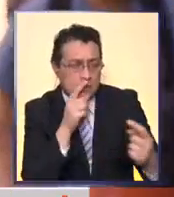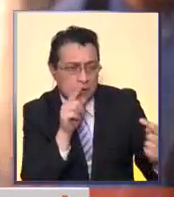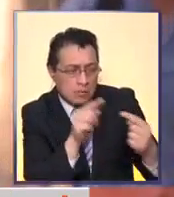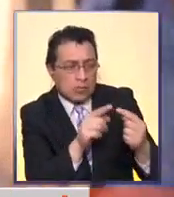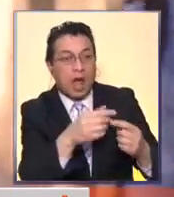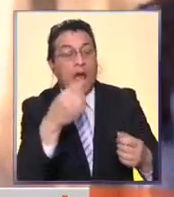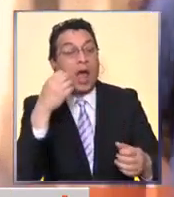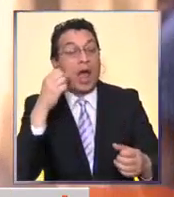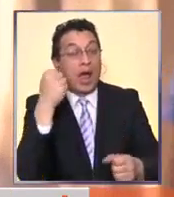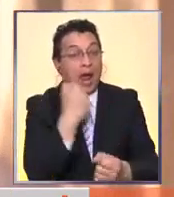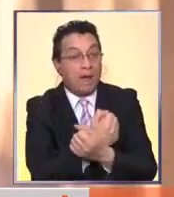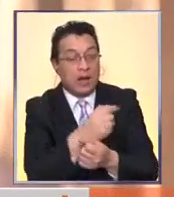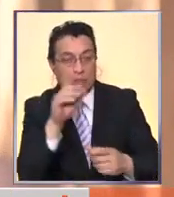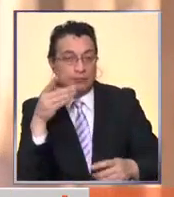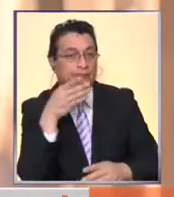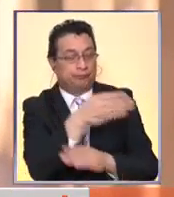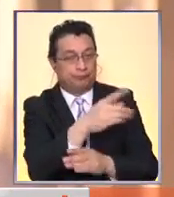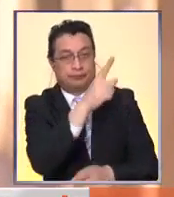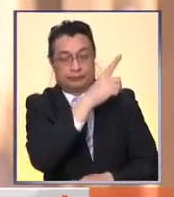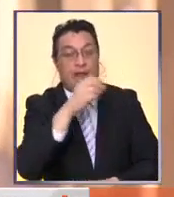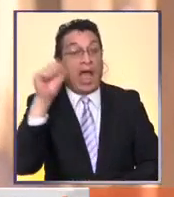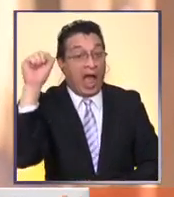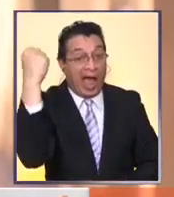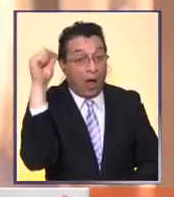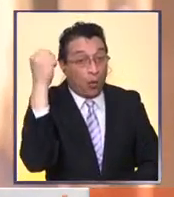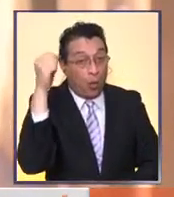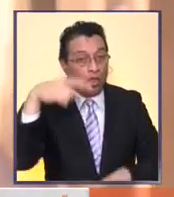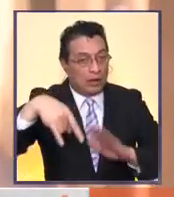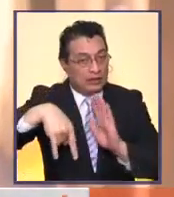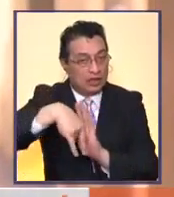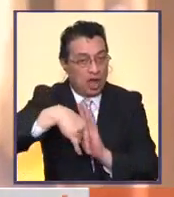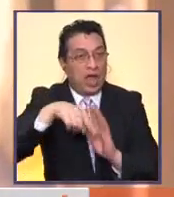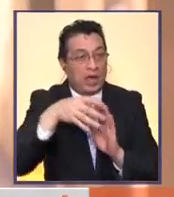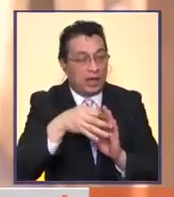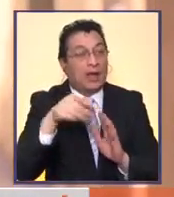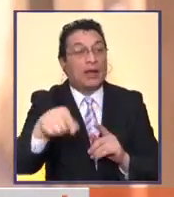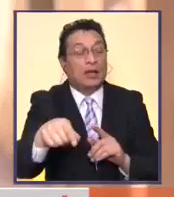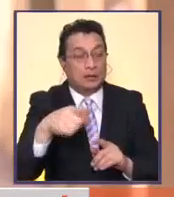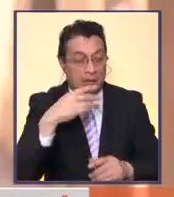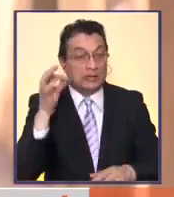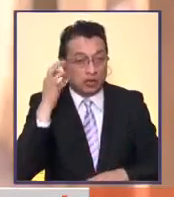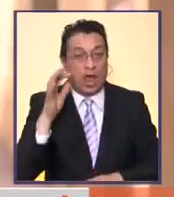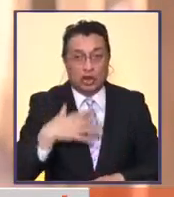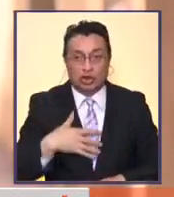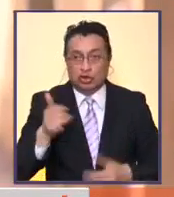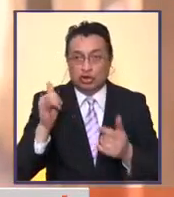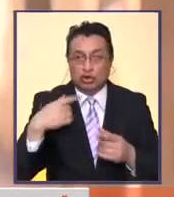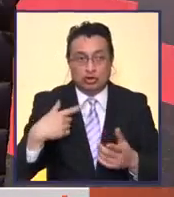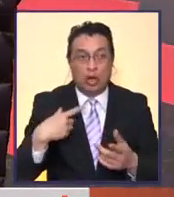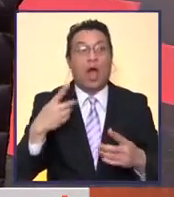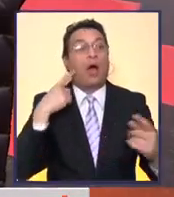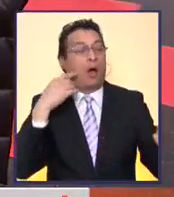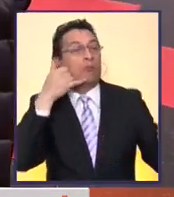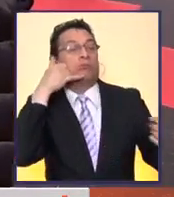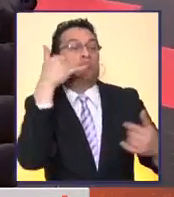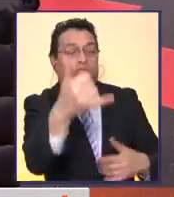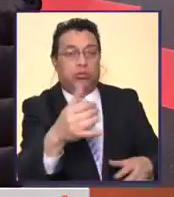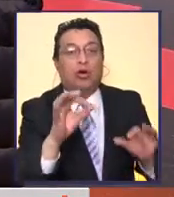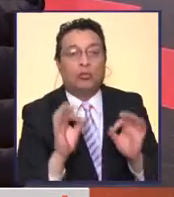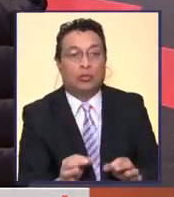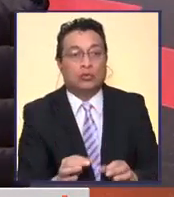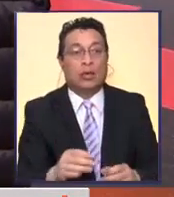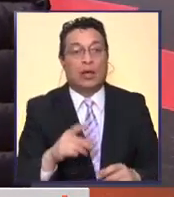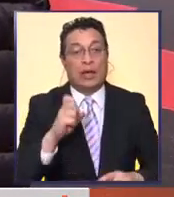manda una patrulla que queda en Ancud. La señora dice que quiere ser contactada y ahí nos comunicamos con ella. El examen de